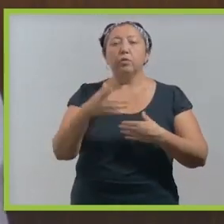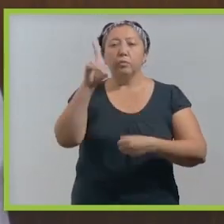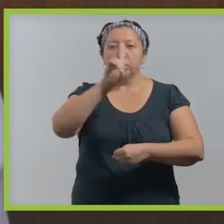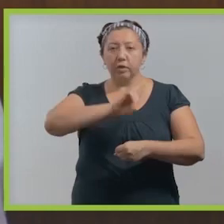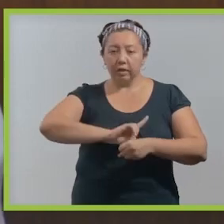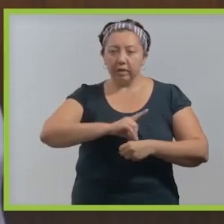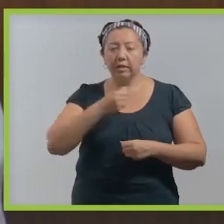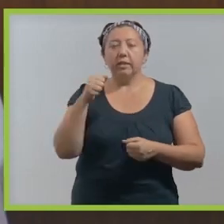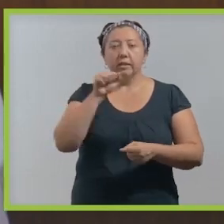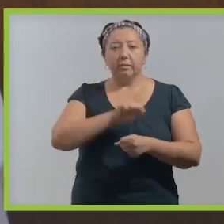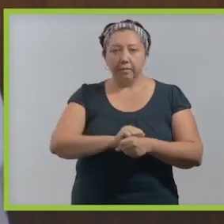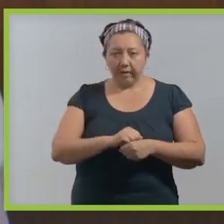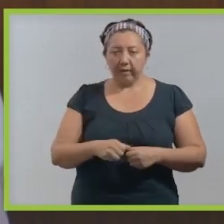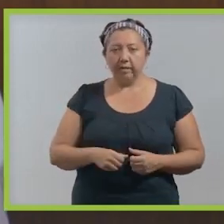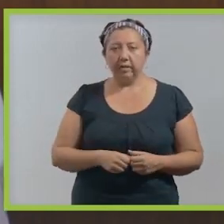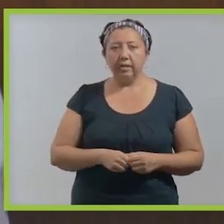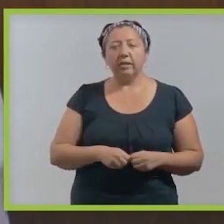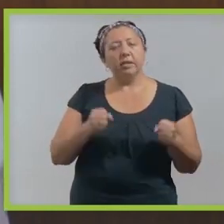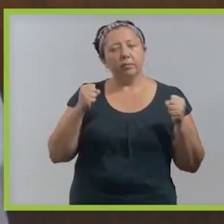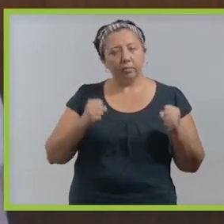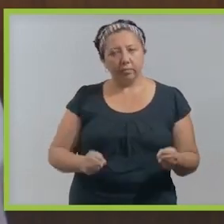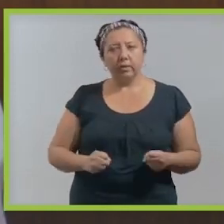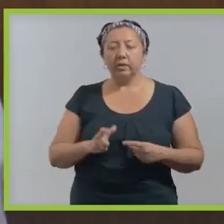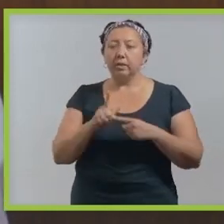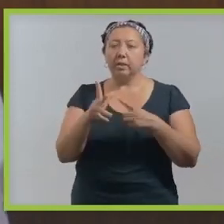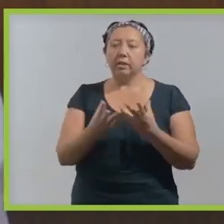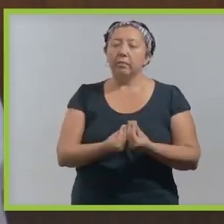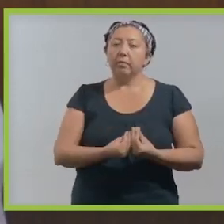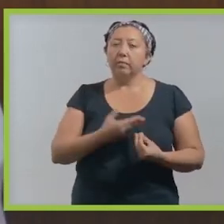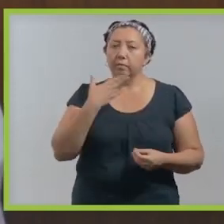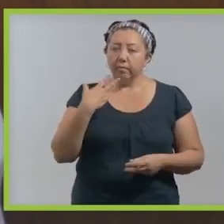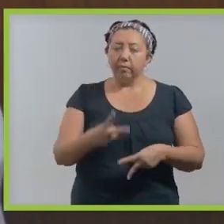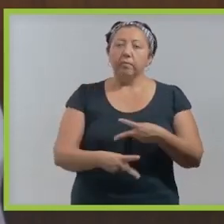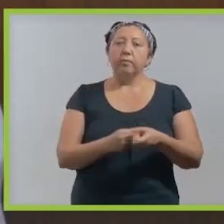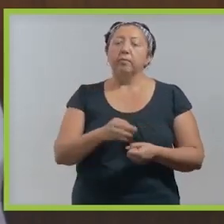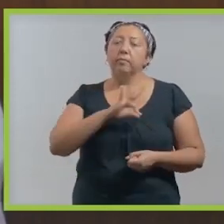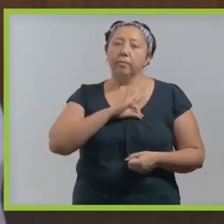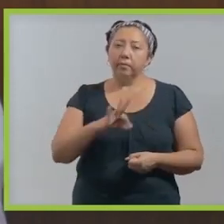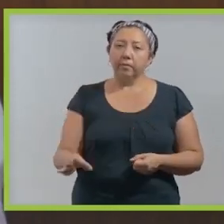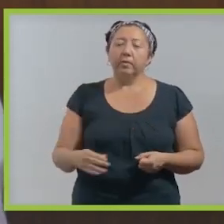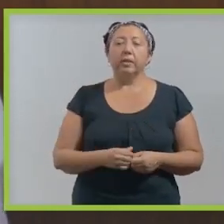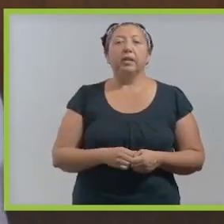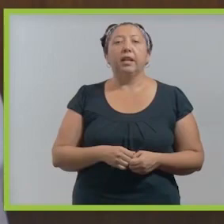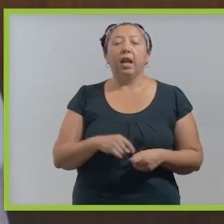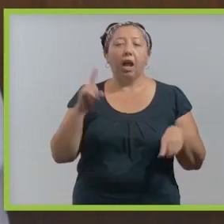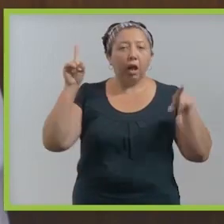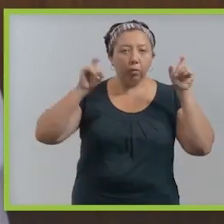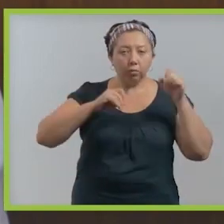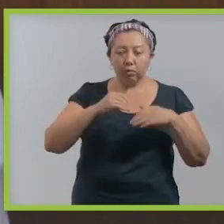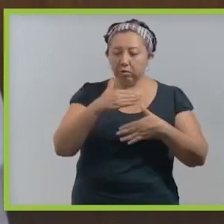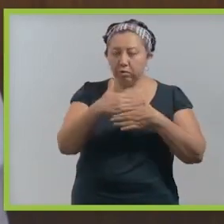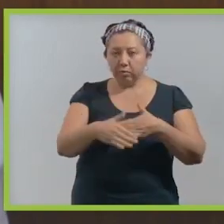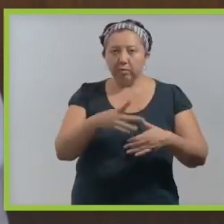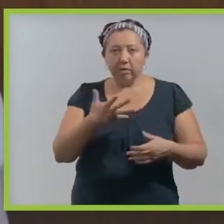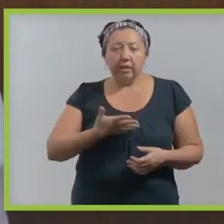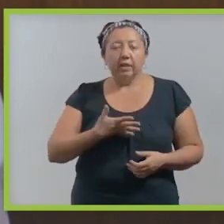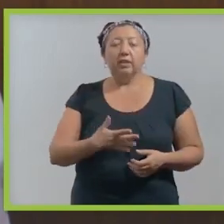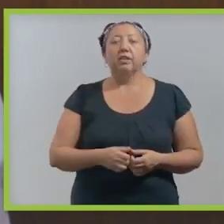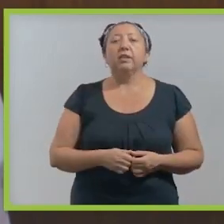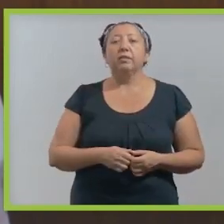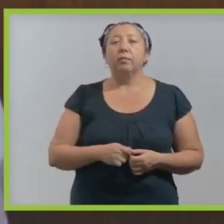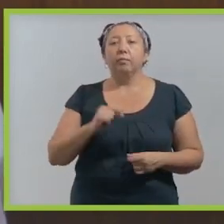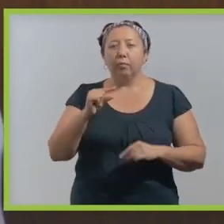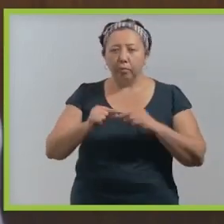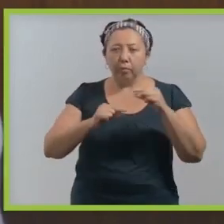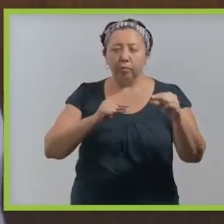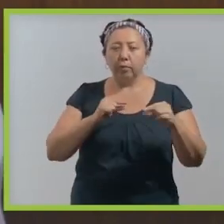próximos días, en las próximas semanas, seguramente si seguimos por buen camino, vamos a poder empezar a quitar algunas de las restricciones. Esto tiene que